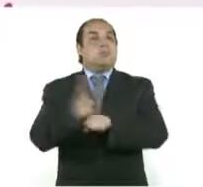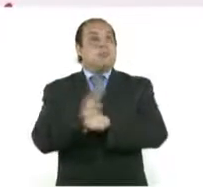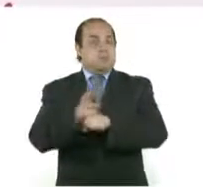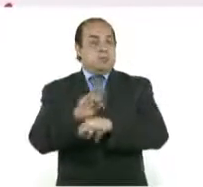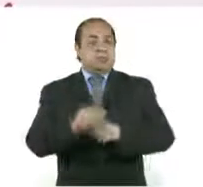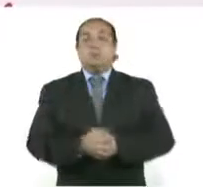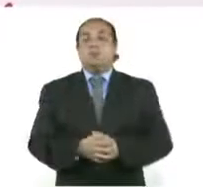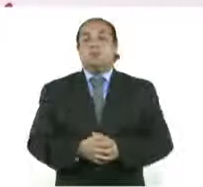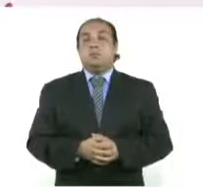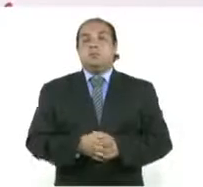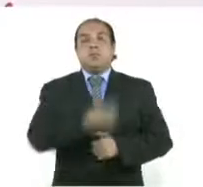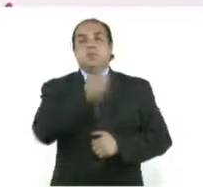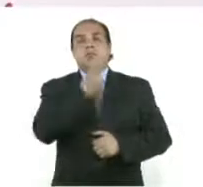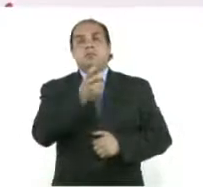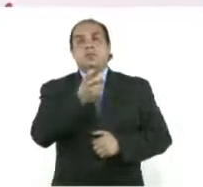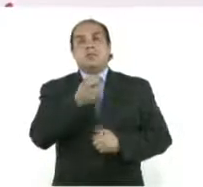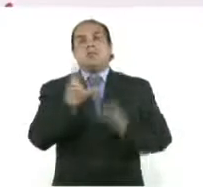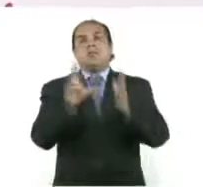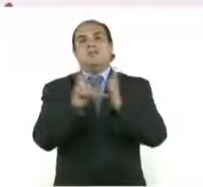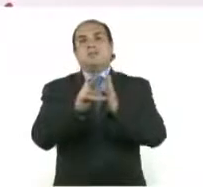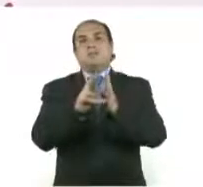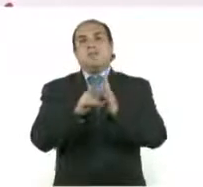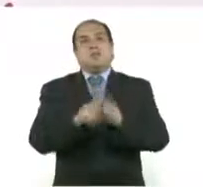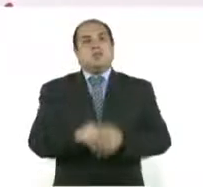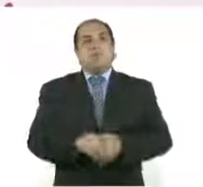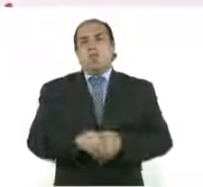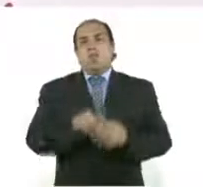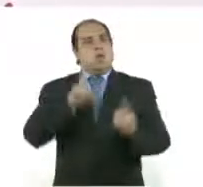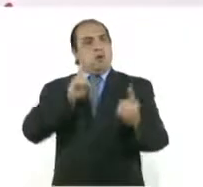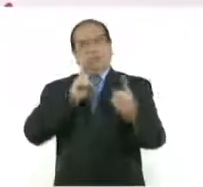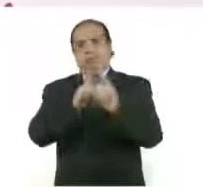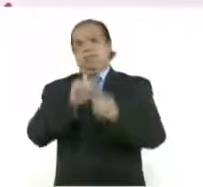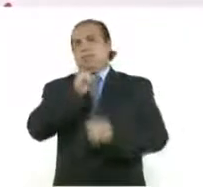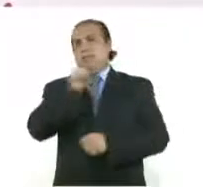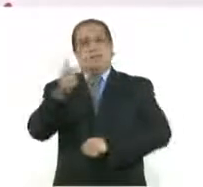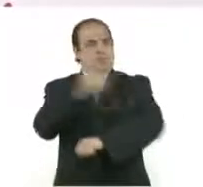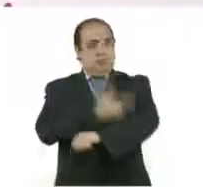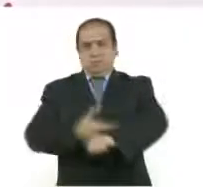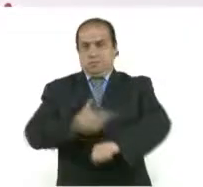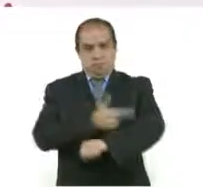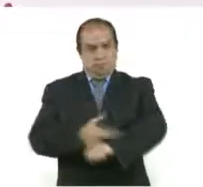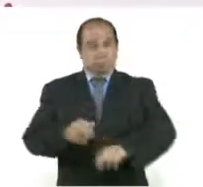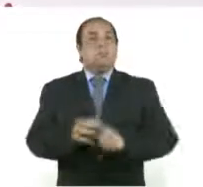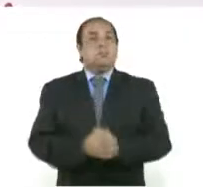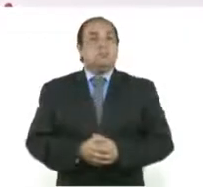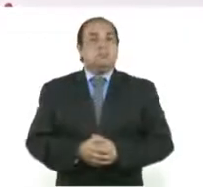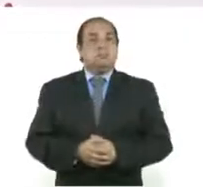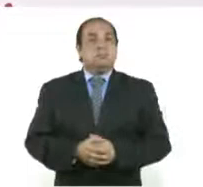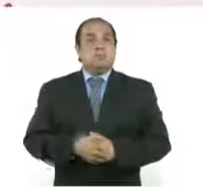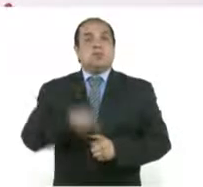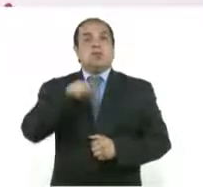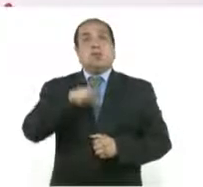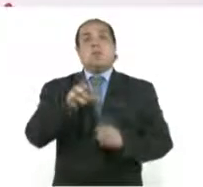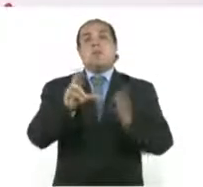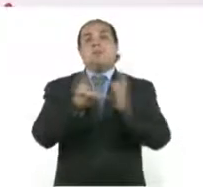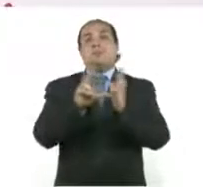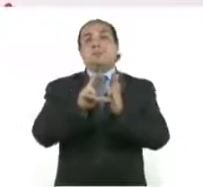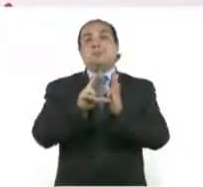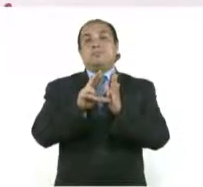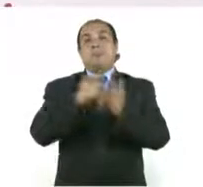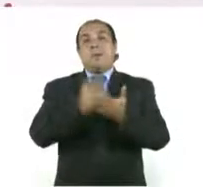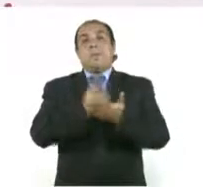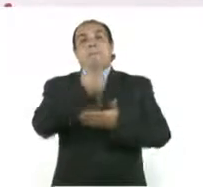tarjeta ya no nos vamos a volver a ver para ningún trámite, porque ahí les va a caer su